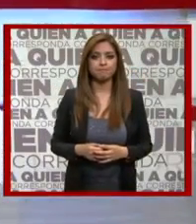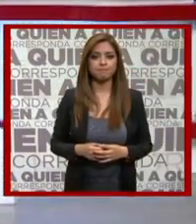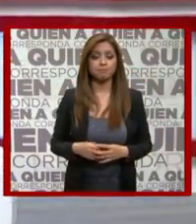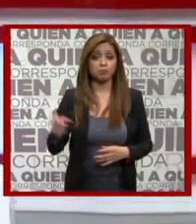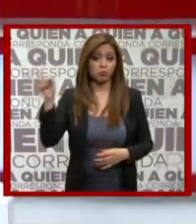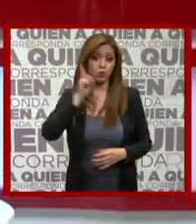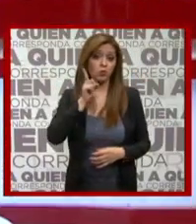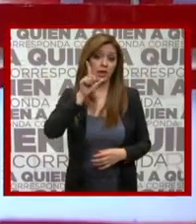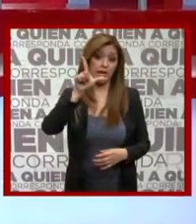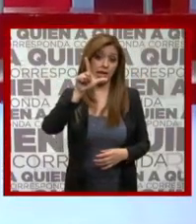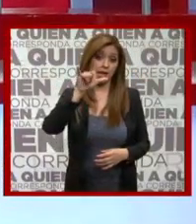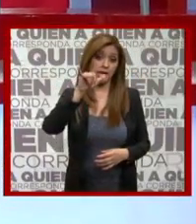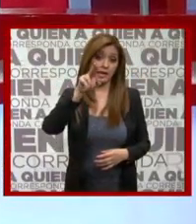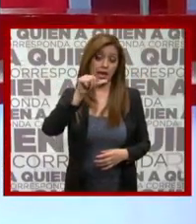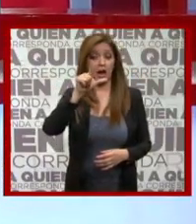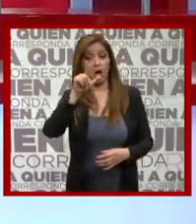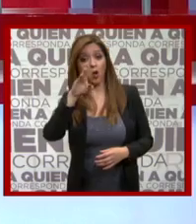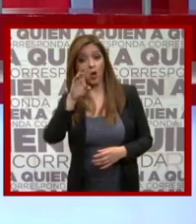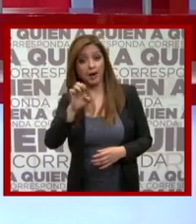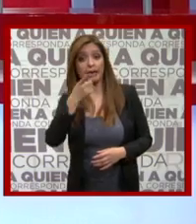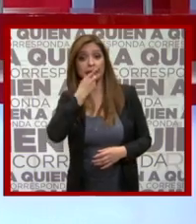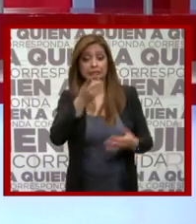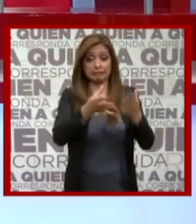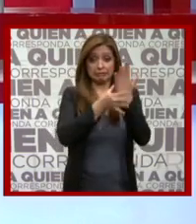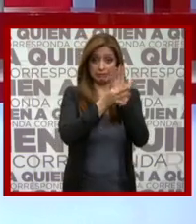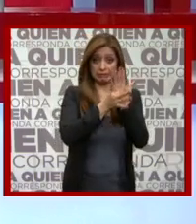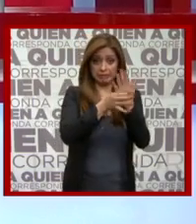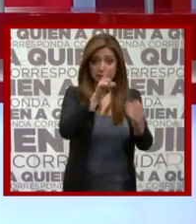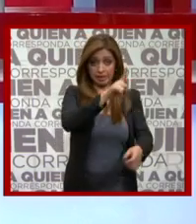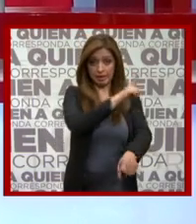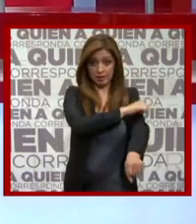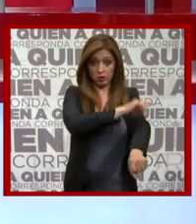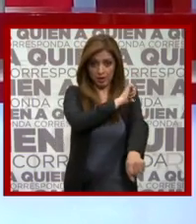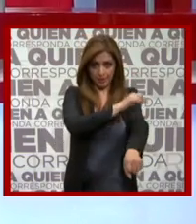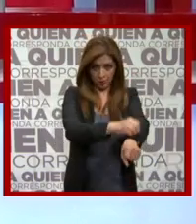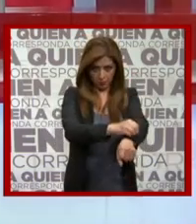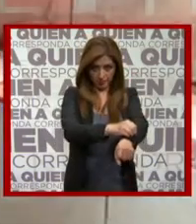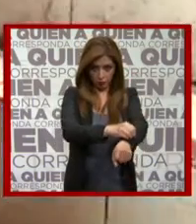Loe Soto me presenta esto en Álvaro Obregón.